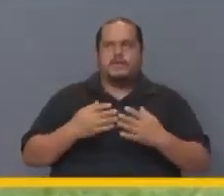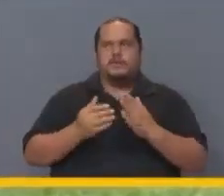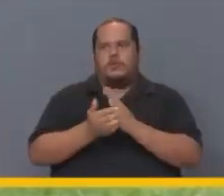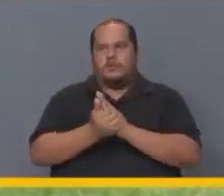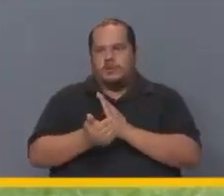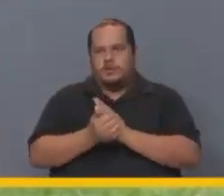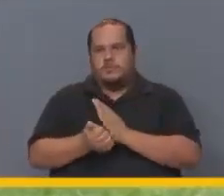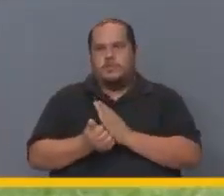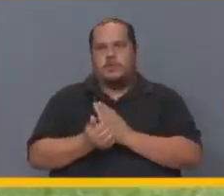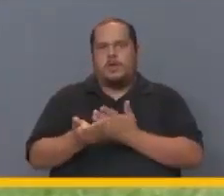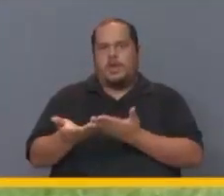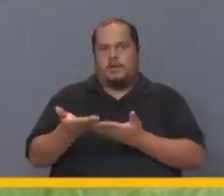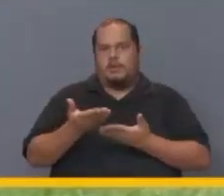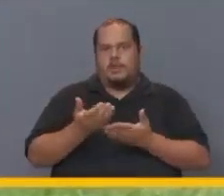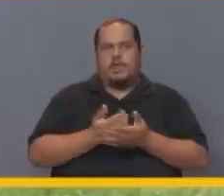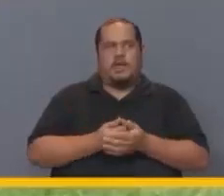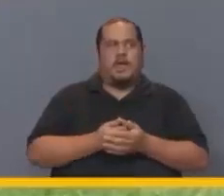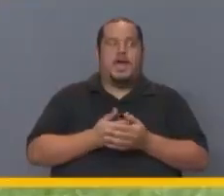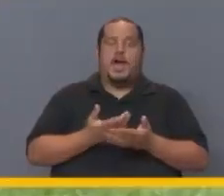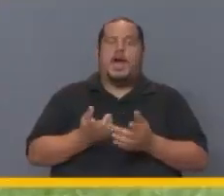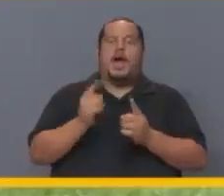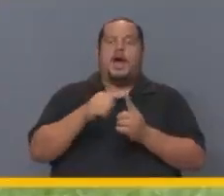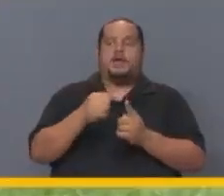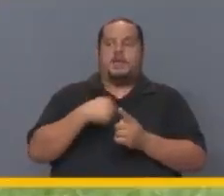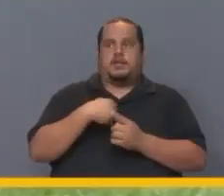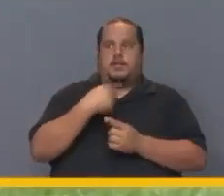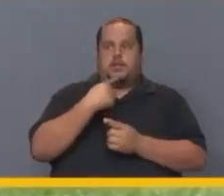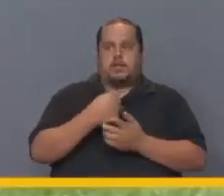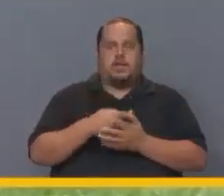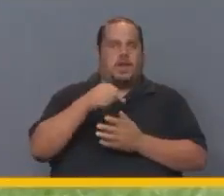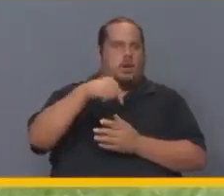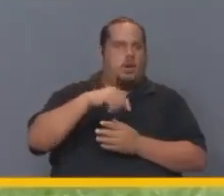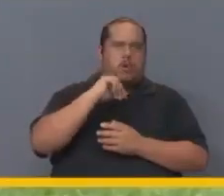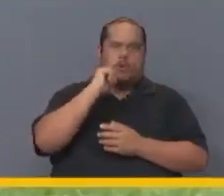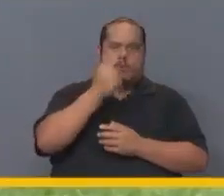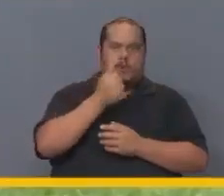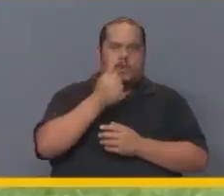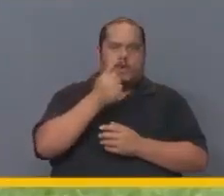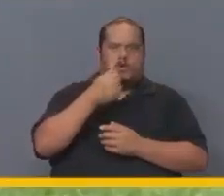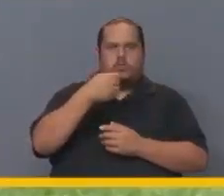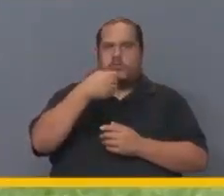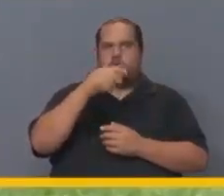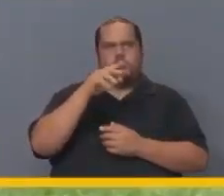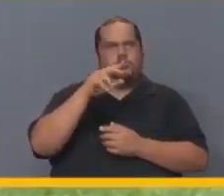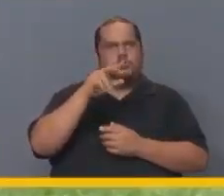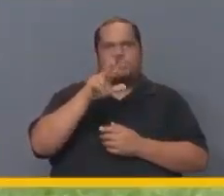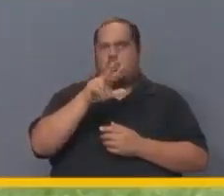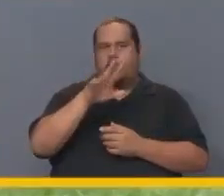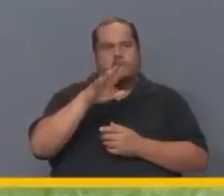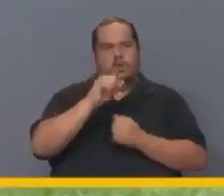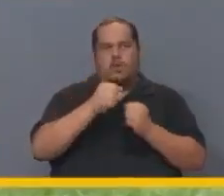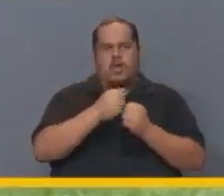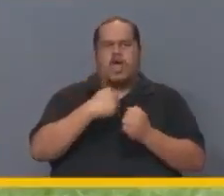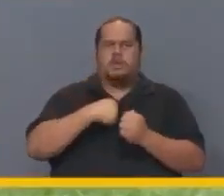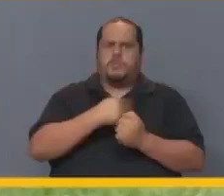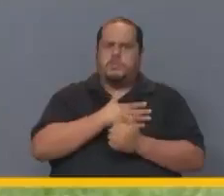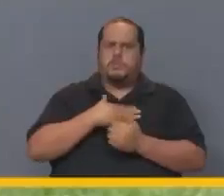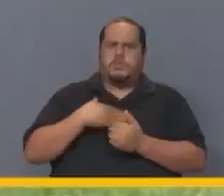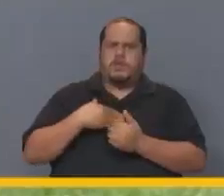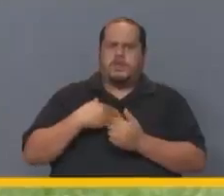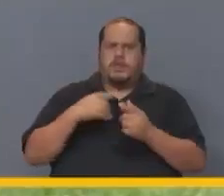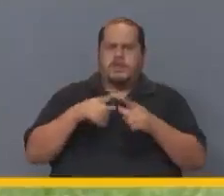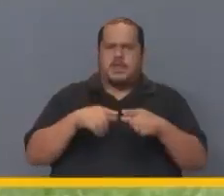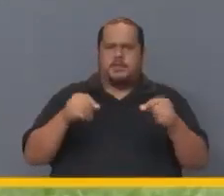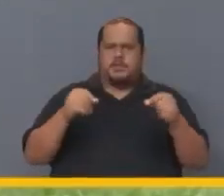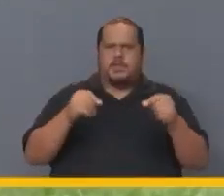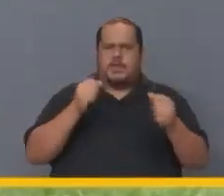principalmente me dé, será hasta que Dios diga. Yo no digo hoy, mañana, pasado, dentro de 2 o dentro de 5 años. Me encantaría batir el récord de japonés y pasar